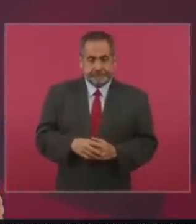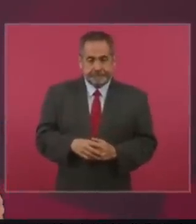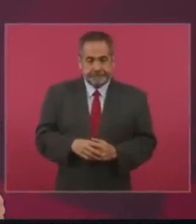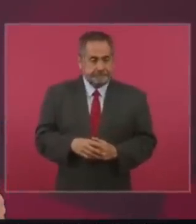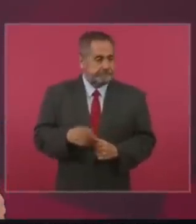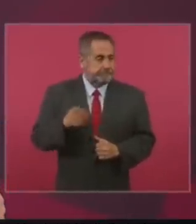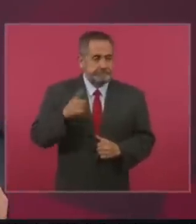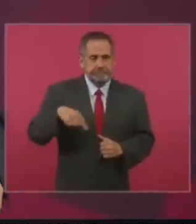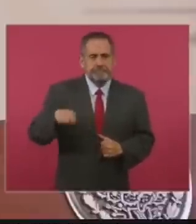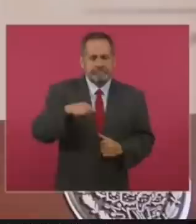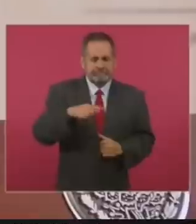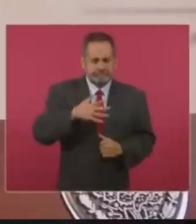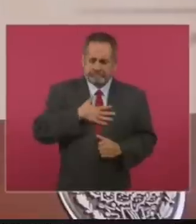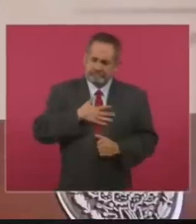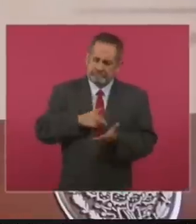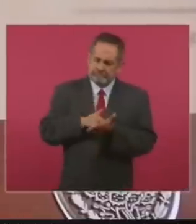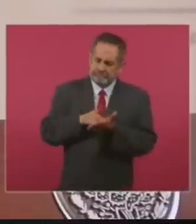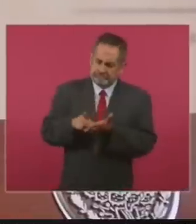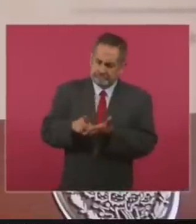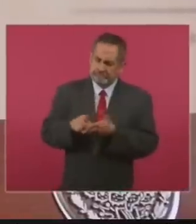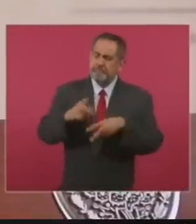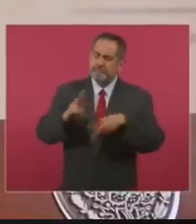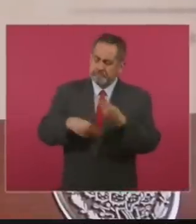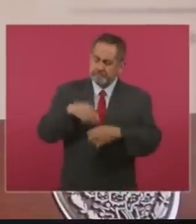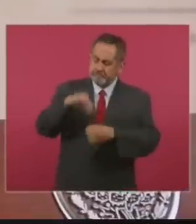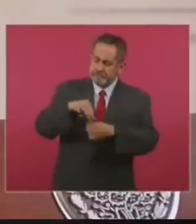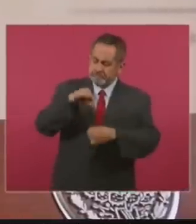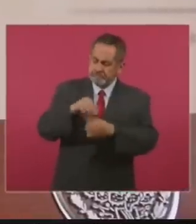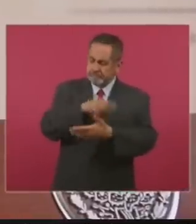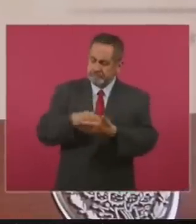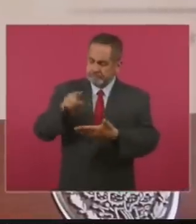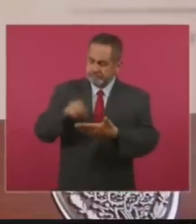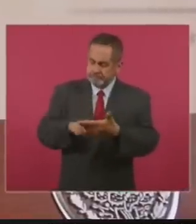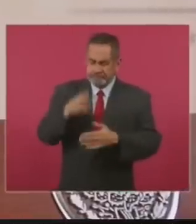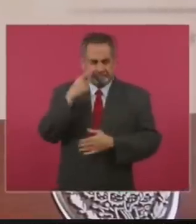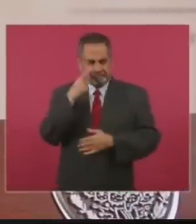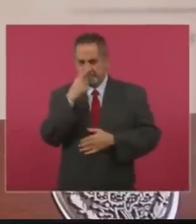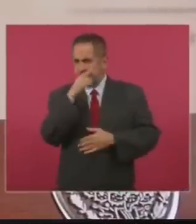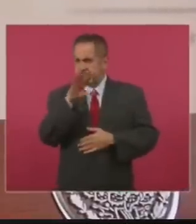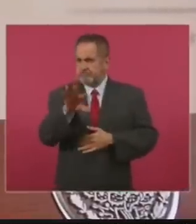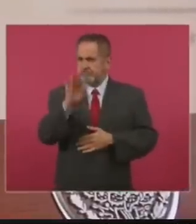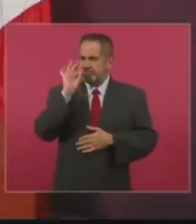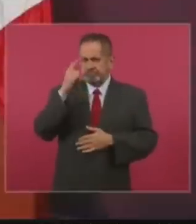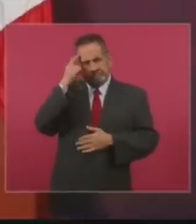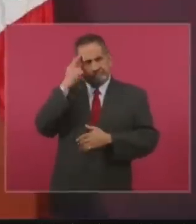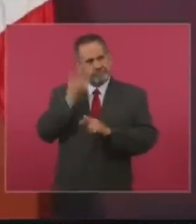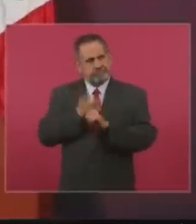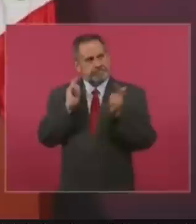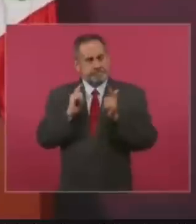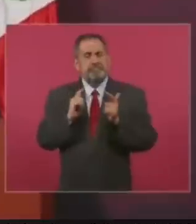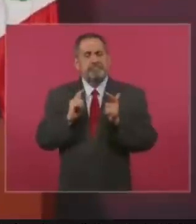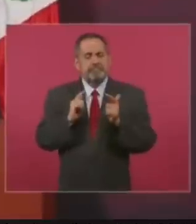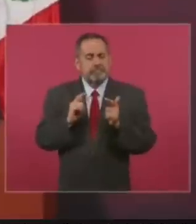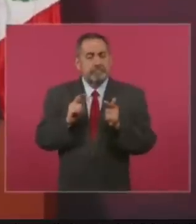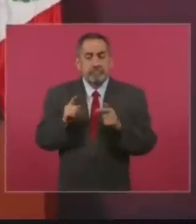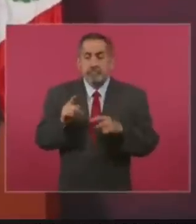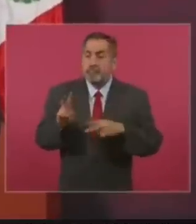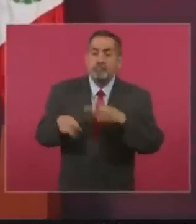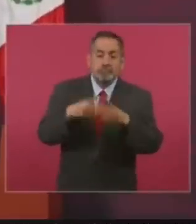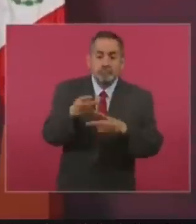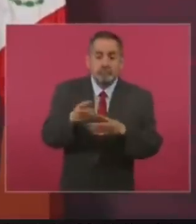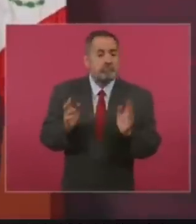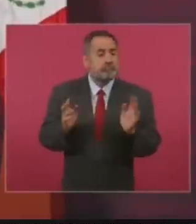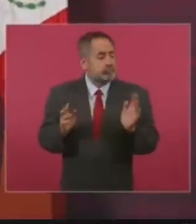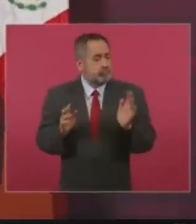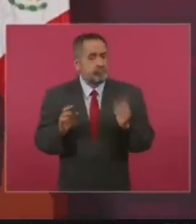ejercieron su derecho a elegir libremente a sus